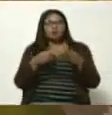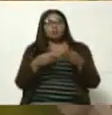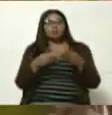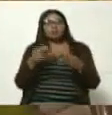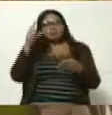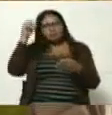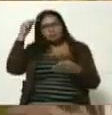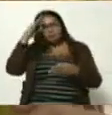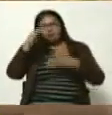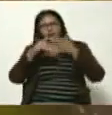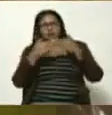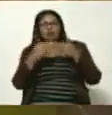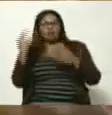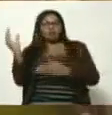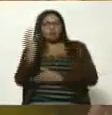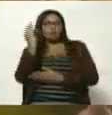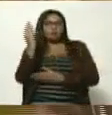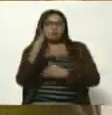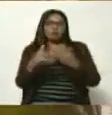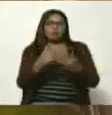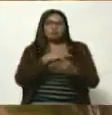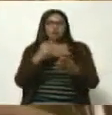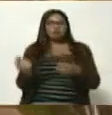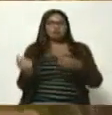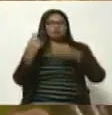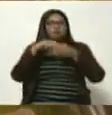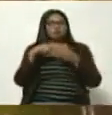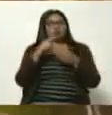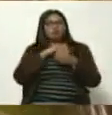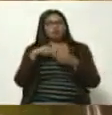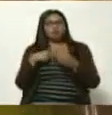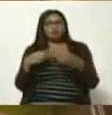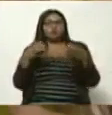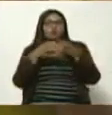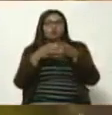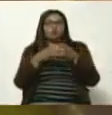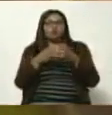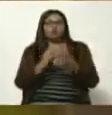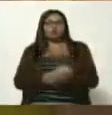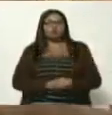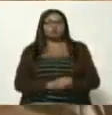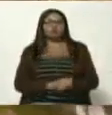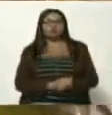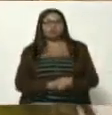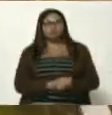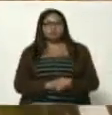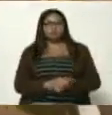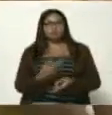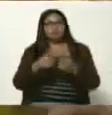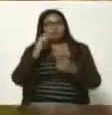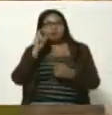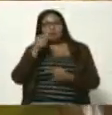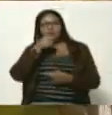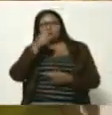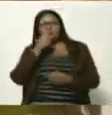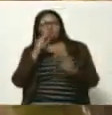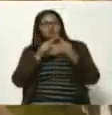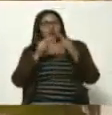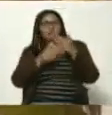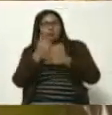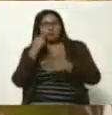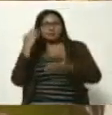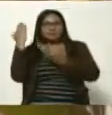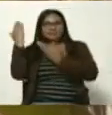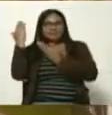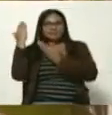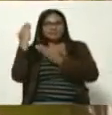del presidente colombiano, que forma parte de la nueva junta directiva de Monómeros. Pero vean la entrevista y conocerán mucho más de él.